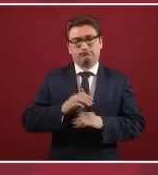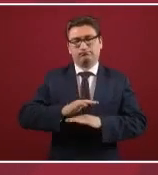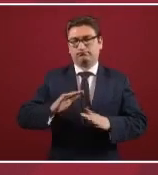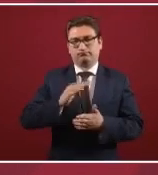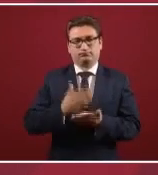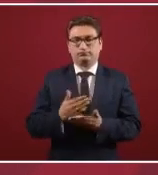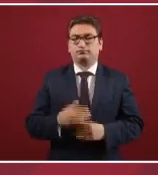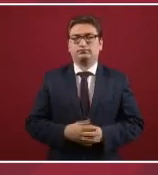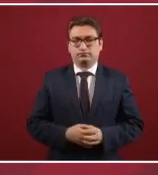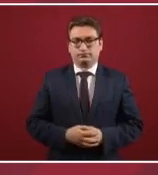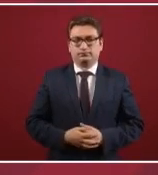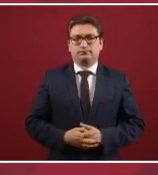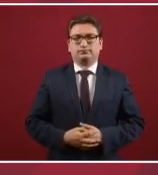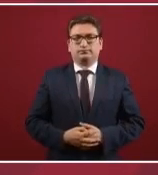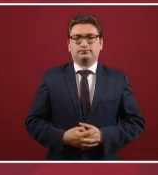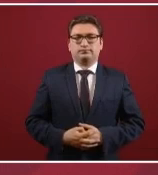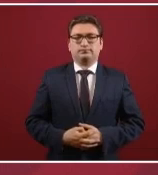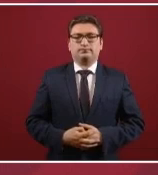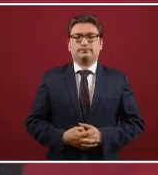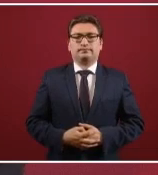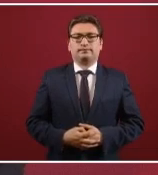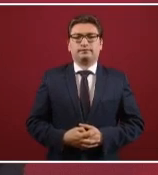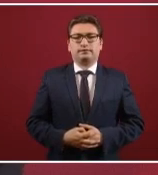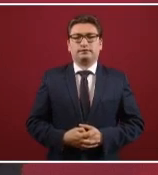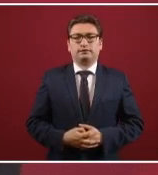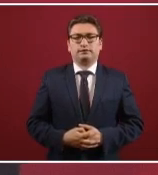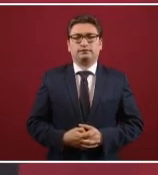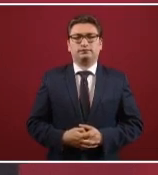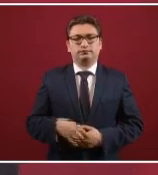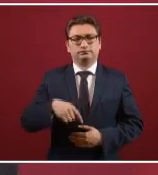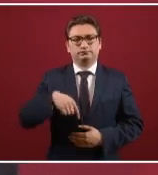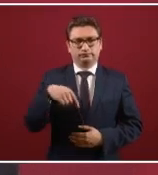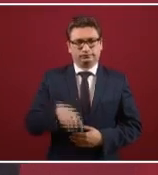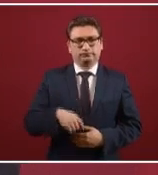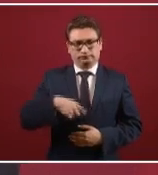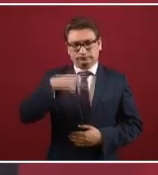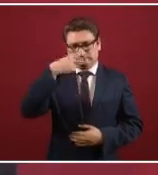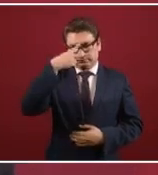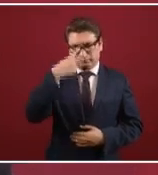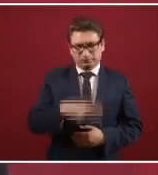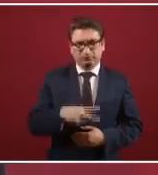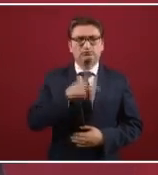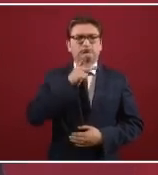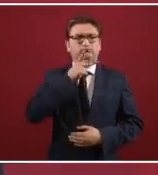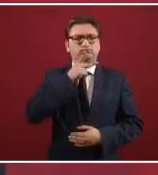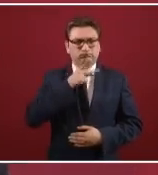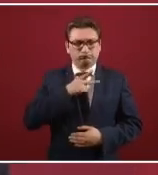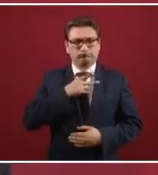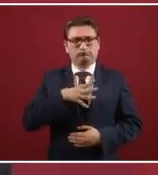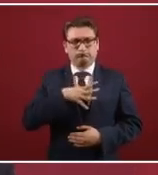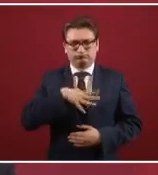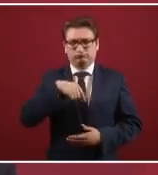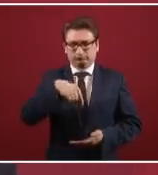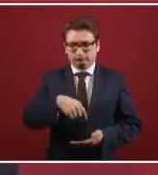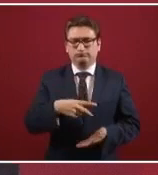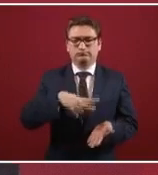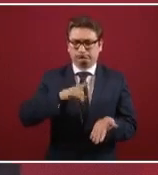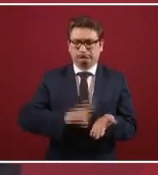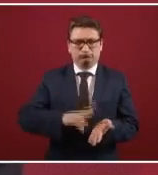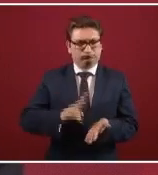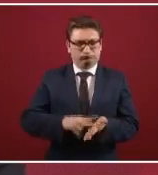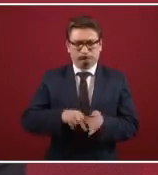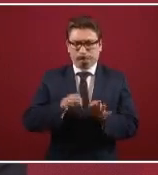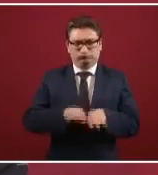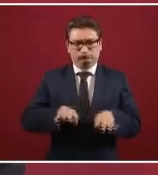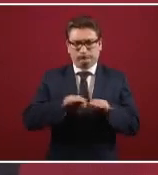darle valor agregado a nuestra materia prima al petróleo crudo que se